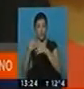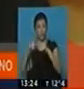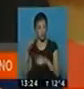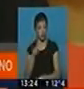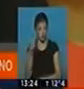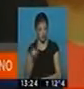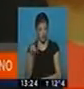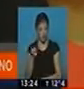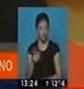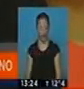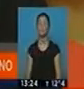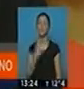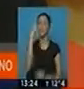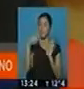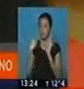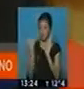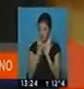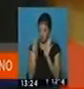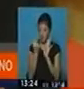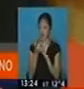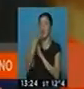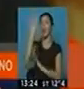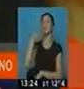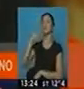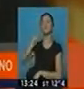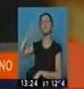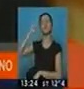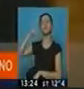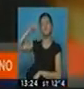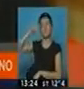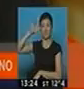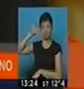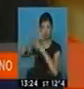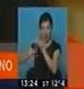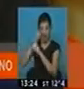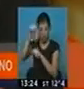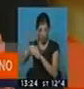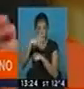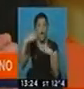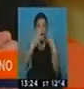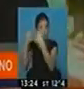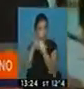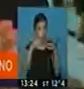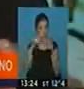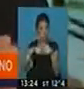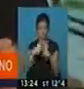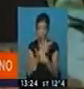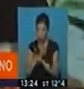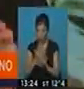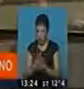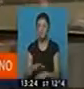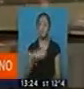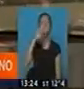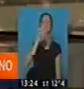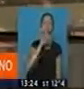un dato importante, desde 1978 no ha habido coaliciones en España, a diferencia de Europa. Sí. Malta, el Reino Unido